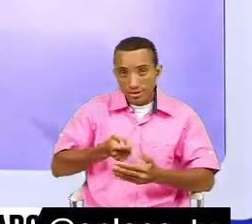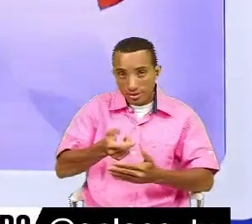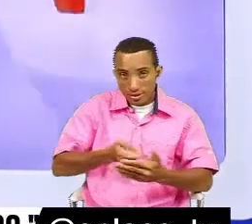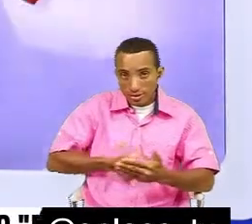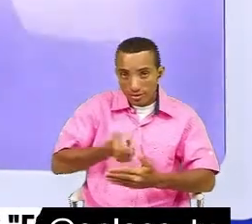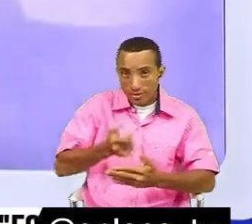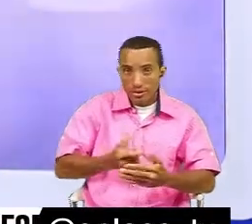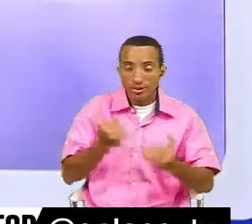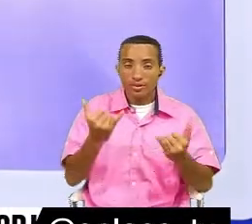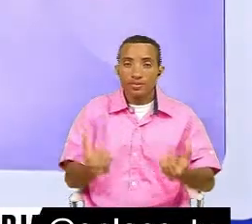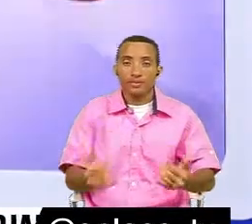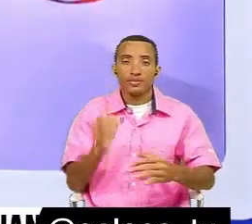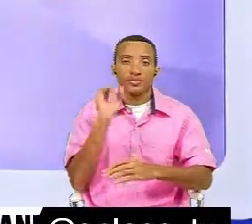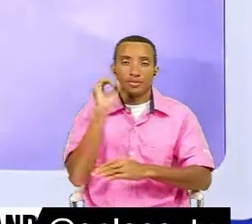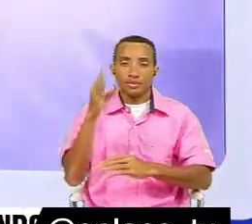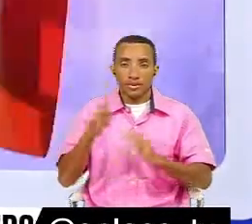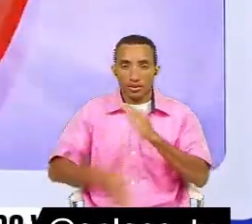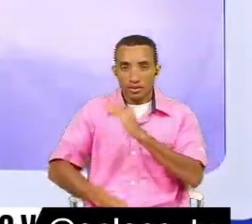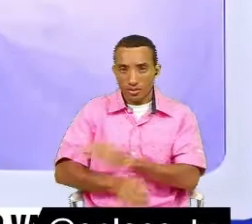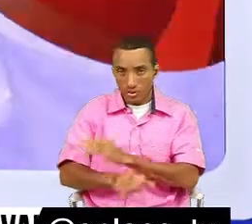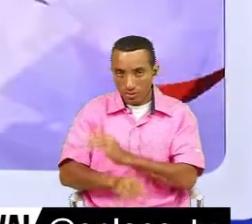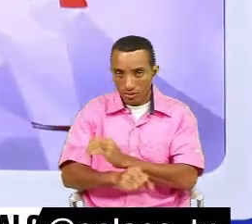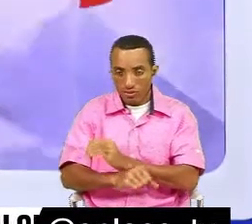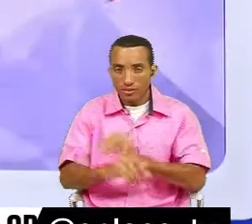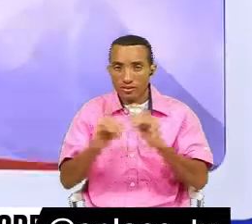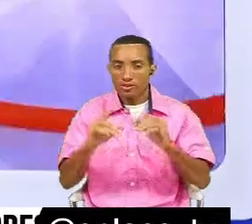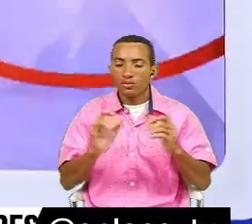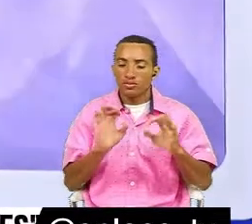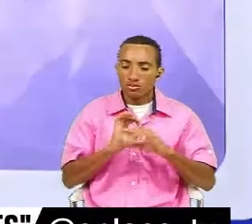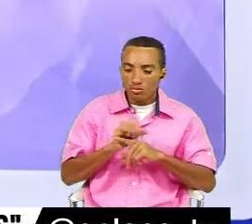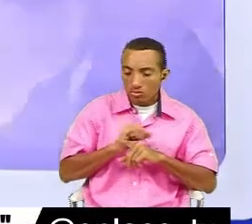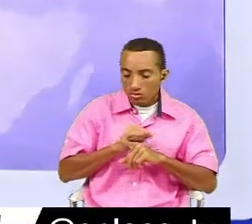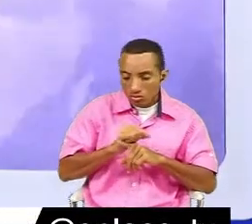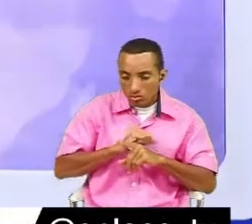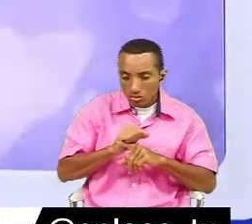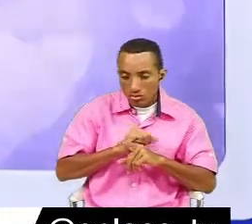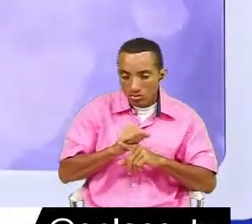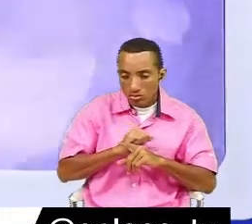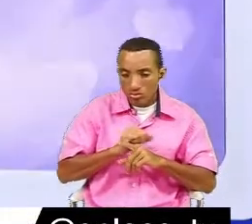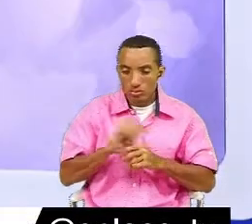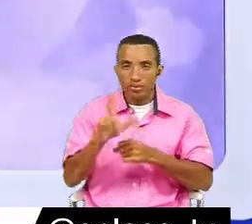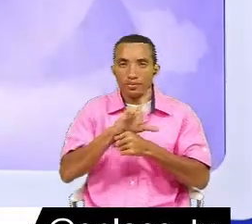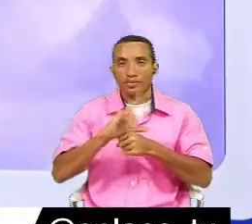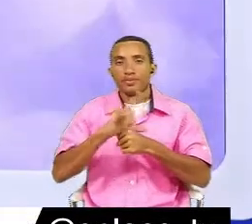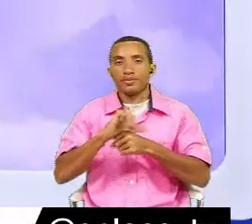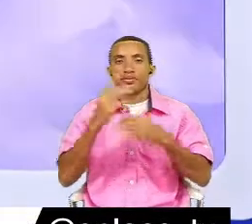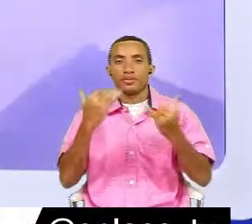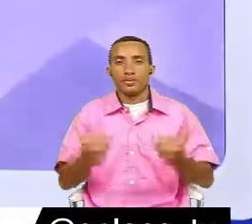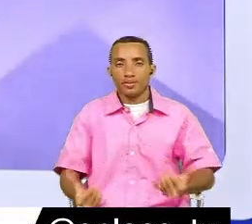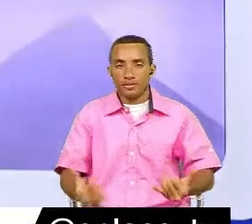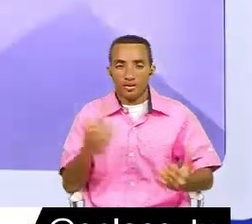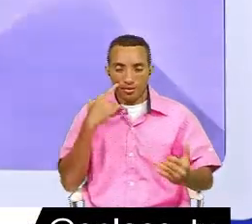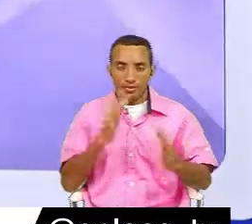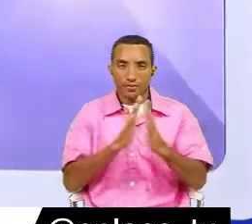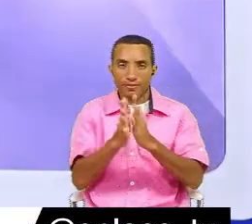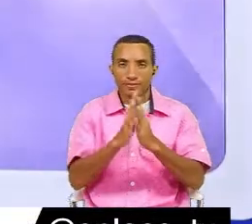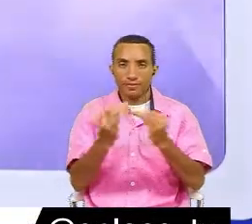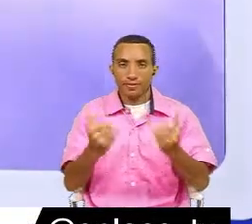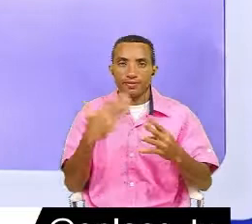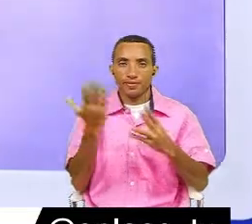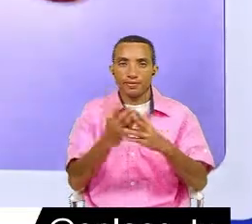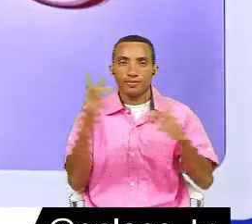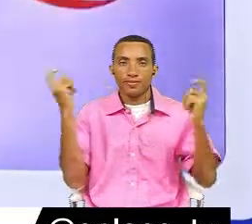Fútbol del Puerto Petrolero, se prepara para participar de la fase regional del Pony Fútbol. Información en instantes. Es el momento de